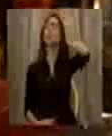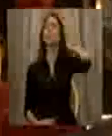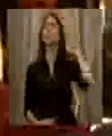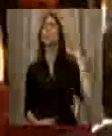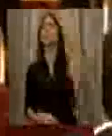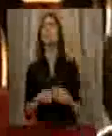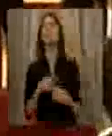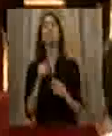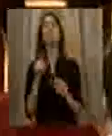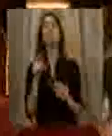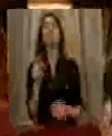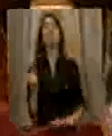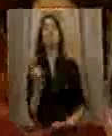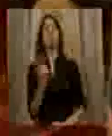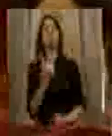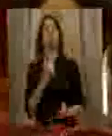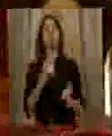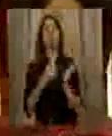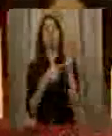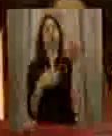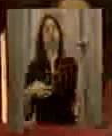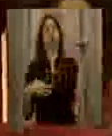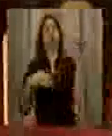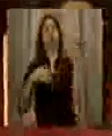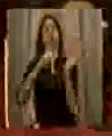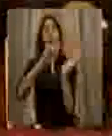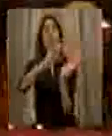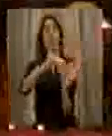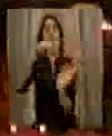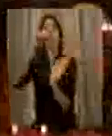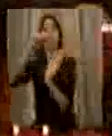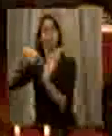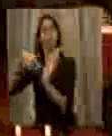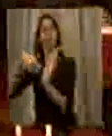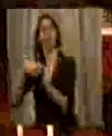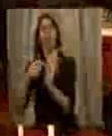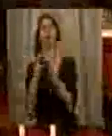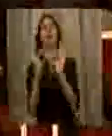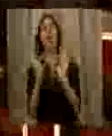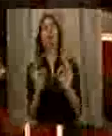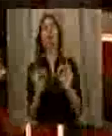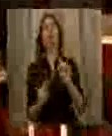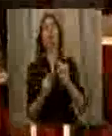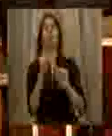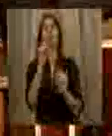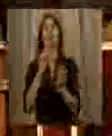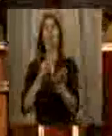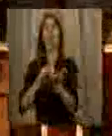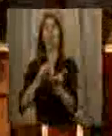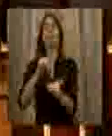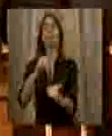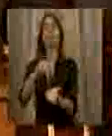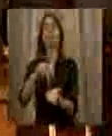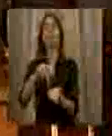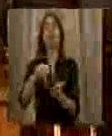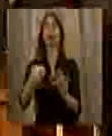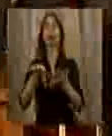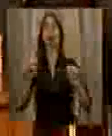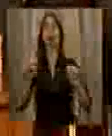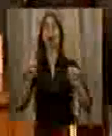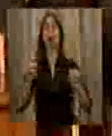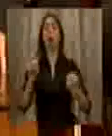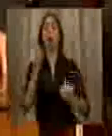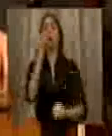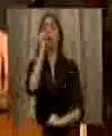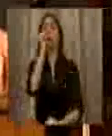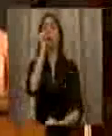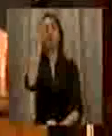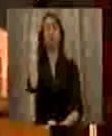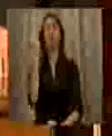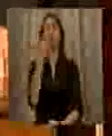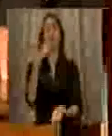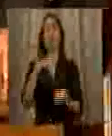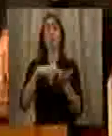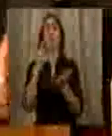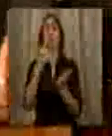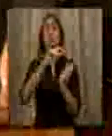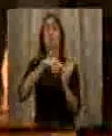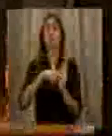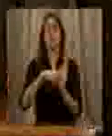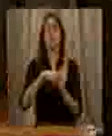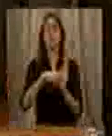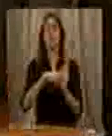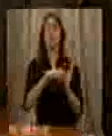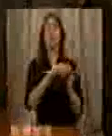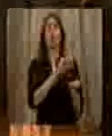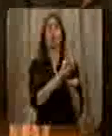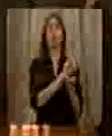Con la firma que ellos harán de este documento, se concreta el primer paso del acuerdo suscrito en octubre de 2011 entre